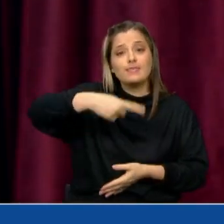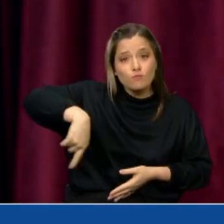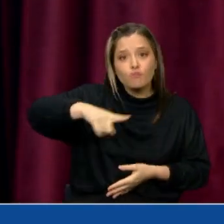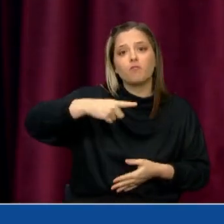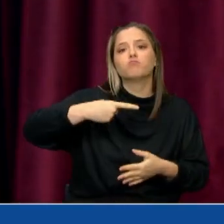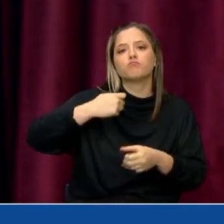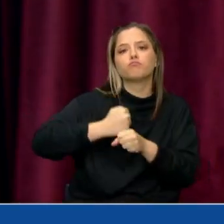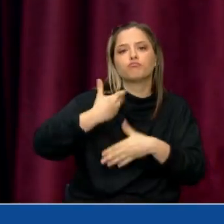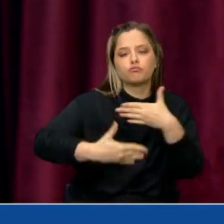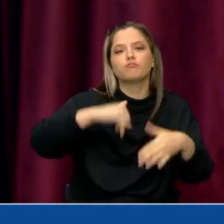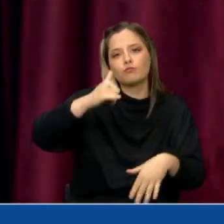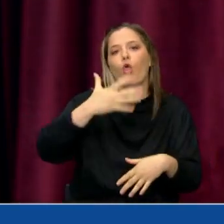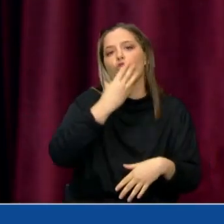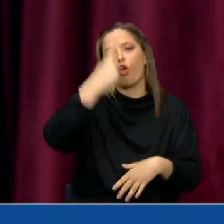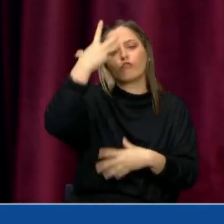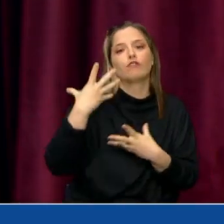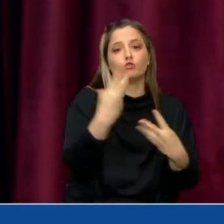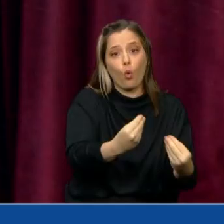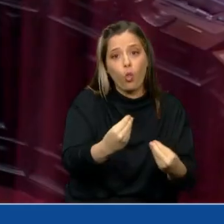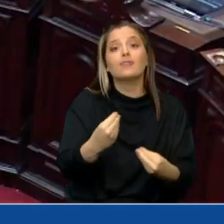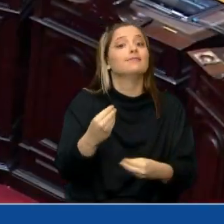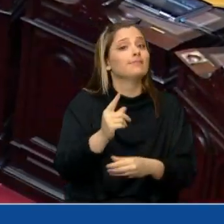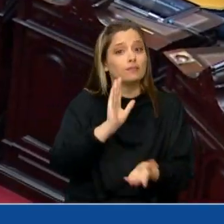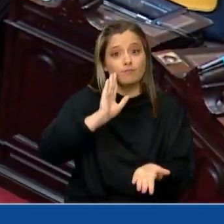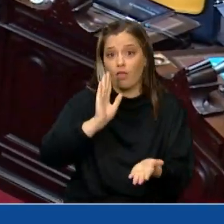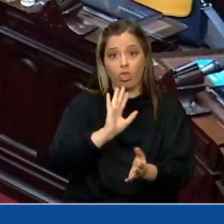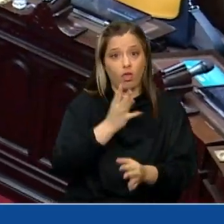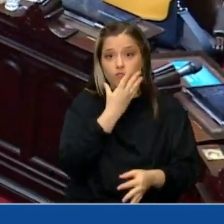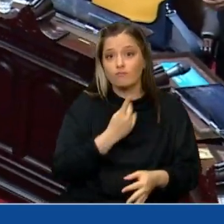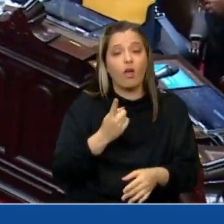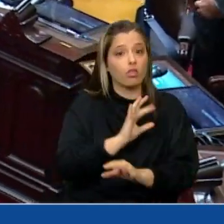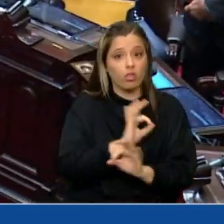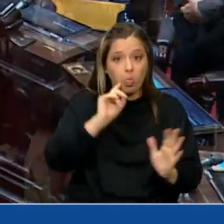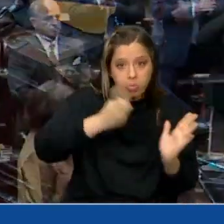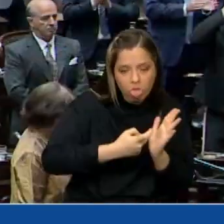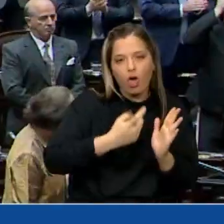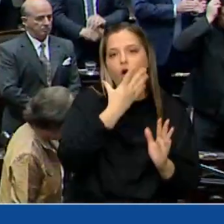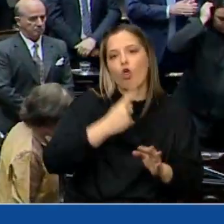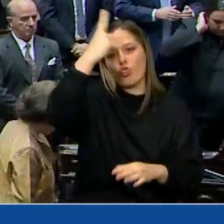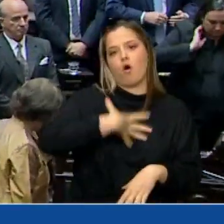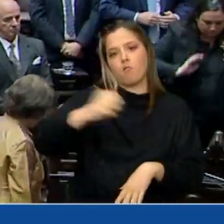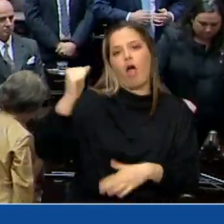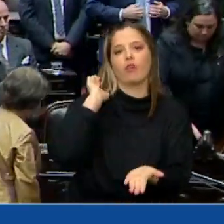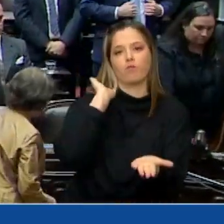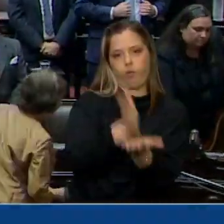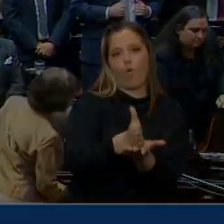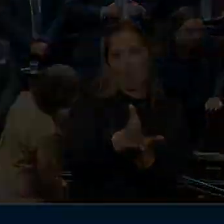lo hicieres, Dios os ayude, y si no, él y la patria os lo demande. Queda usted incorporada a partir del día 10 de diciembre.